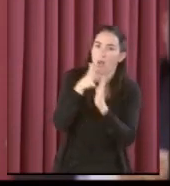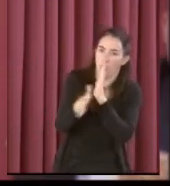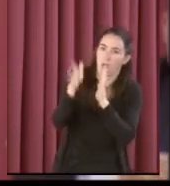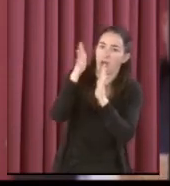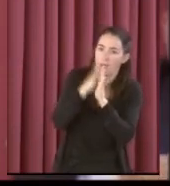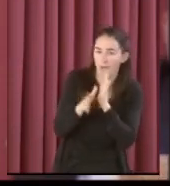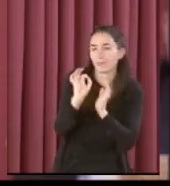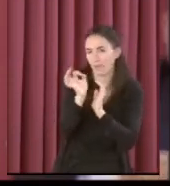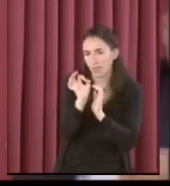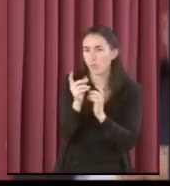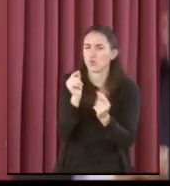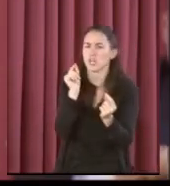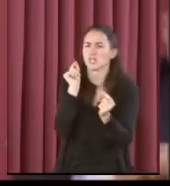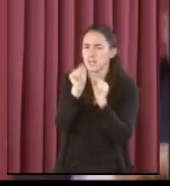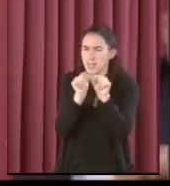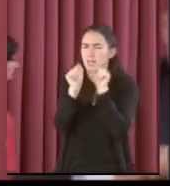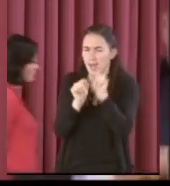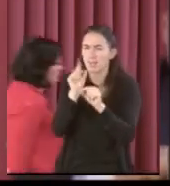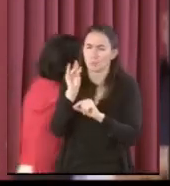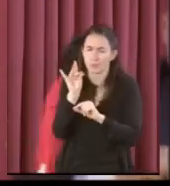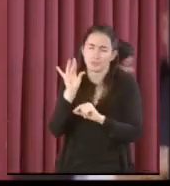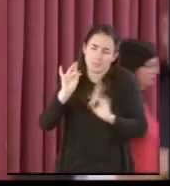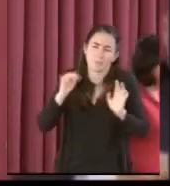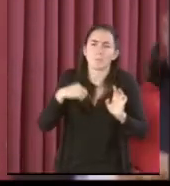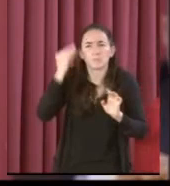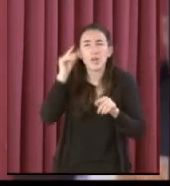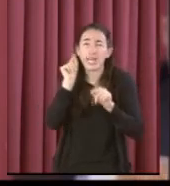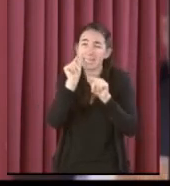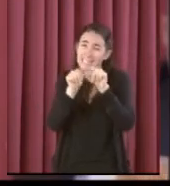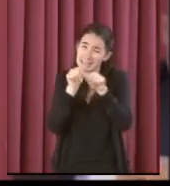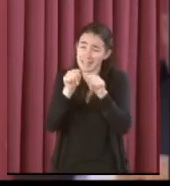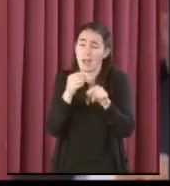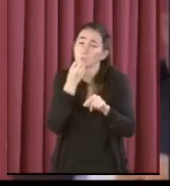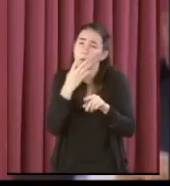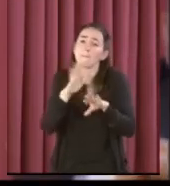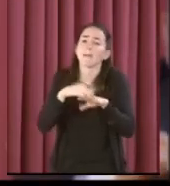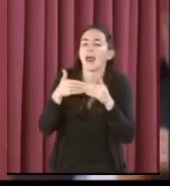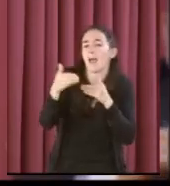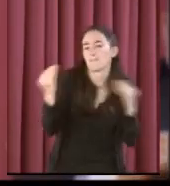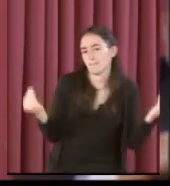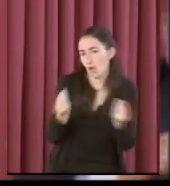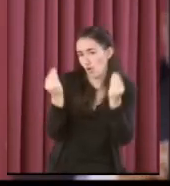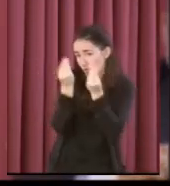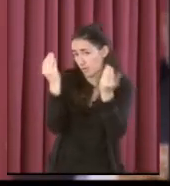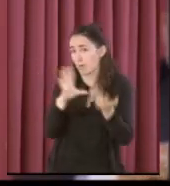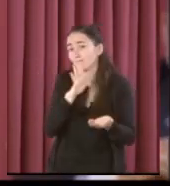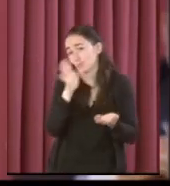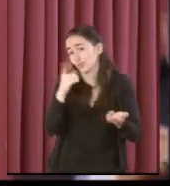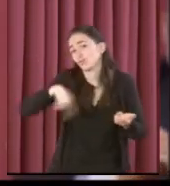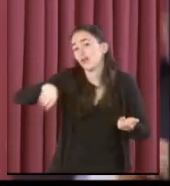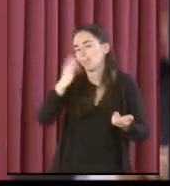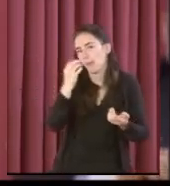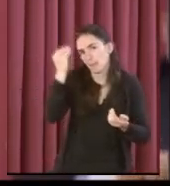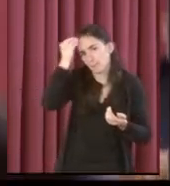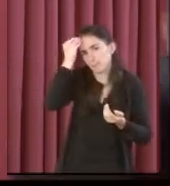haciéndolo positivamente y en el ánimo de mejorar las cosas. Pero al mismo tiempo siendo muy conscientes de que cada